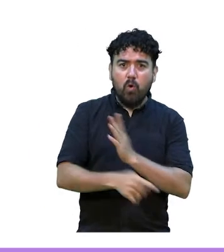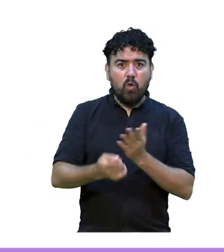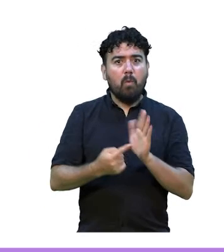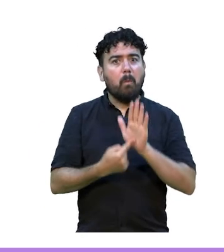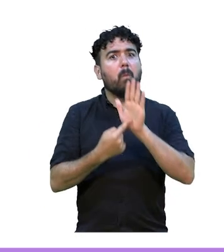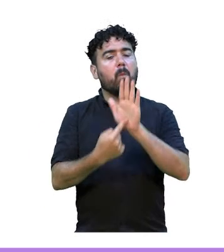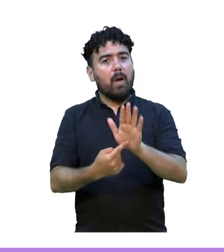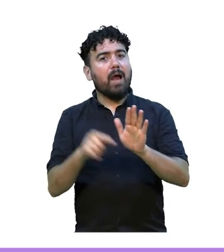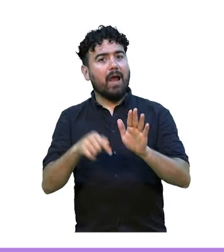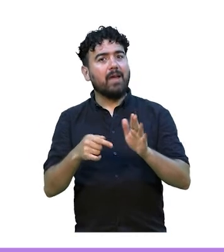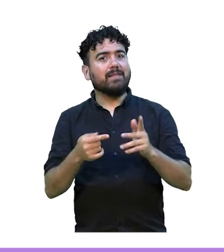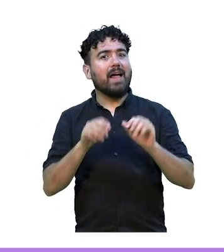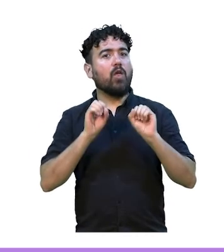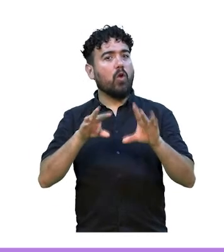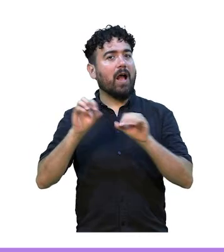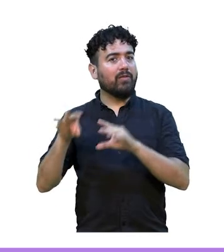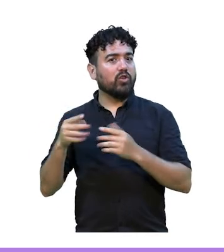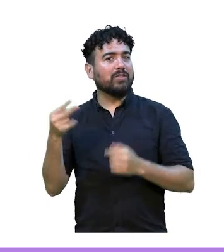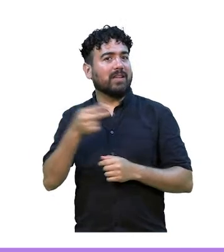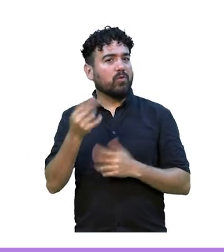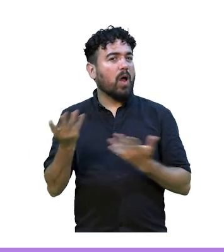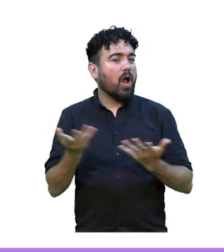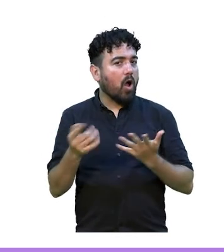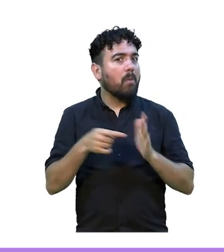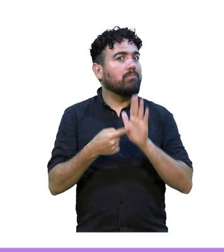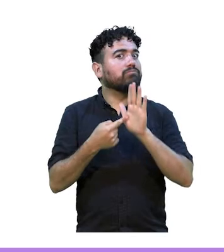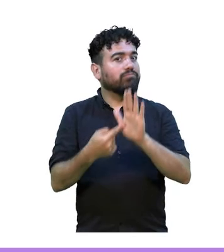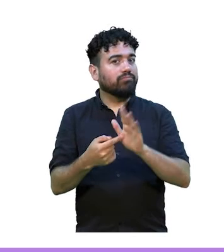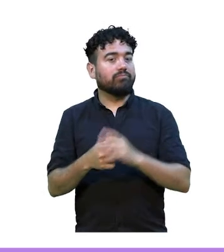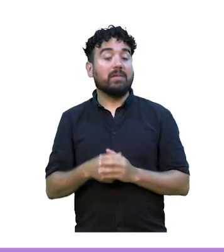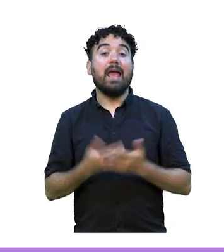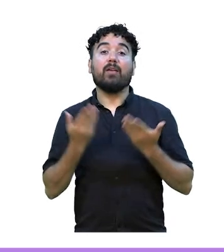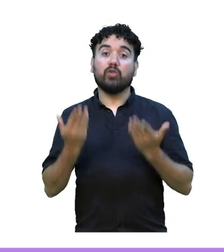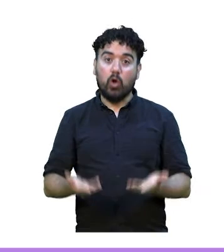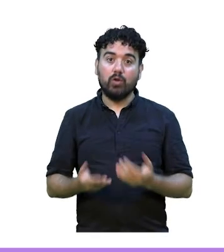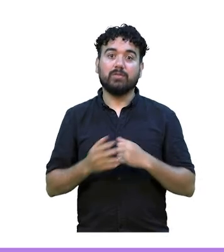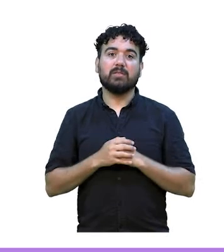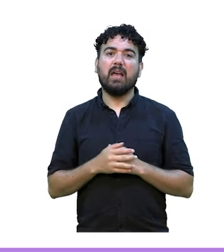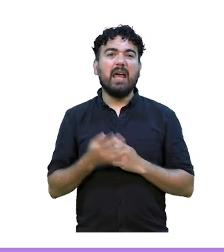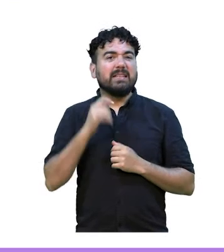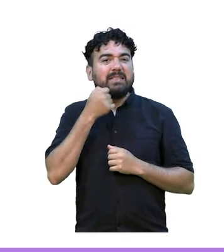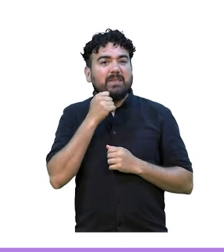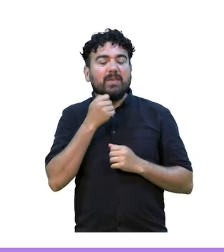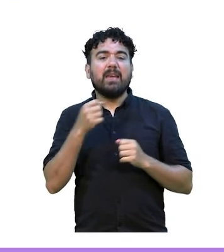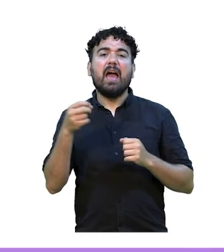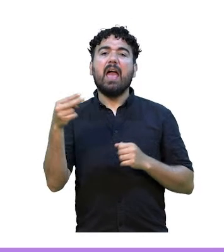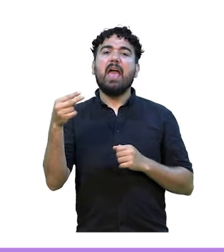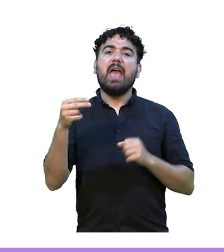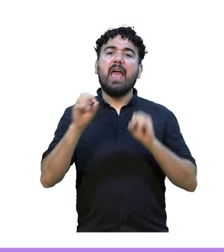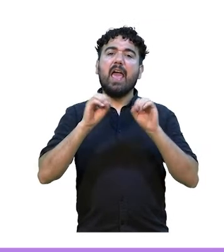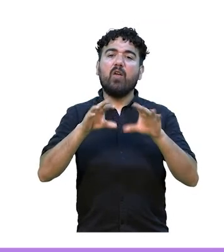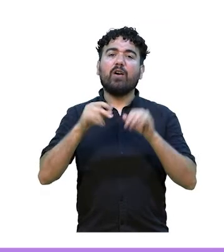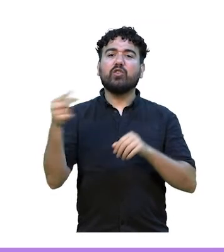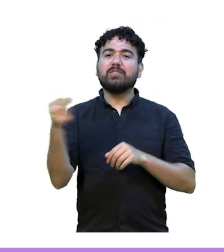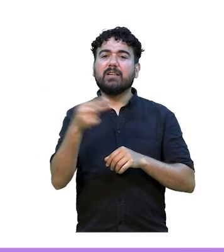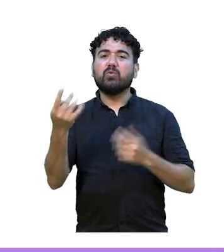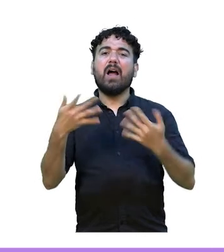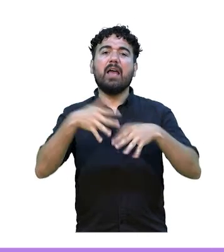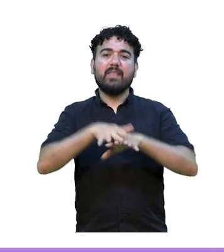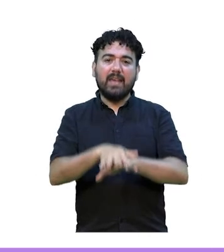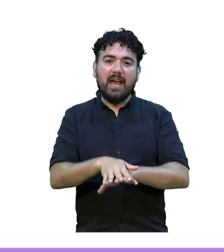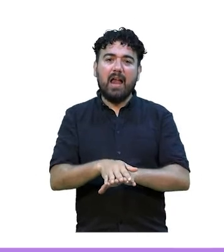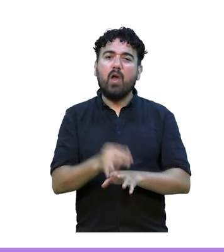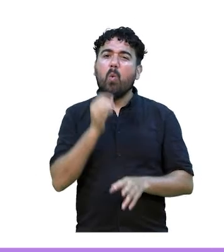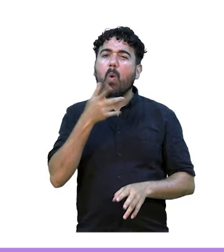profundidad, lo relevante que propone este tipo de educación sexual. Entonces, ¿qué es la educación